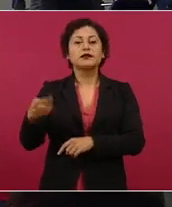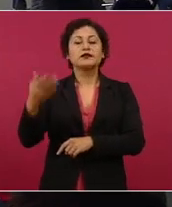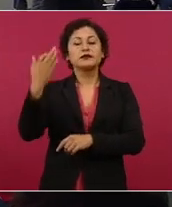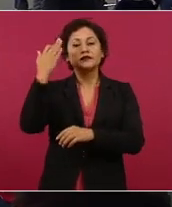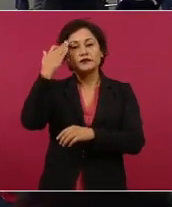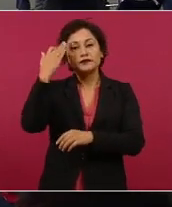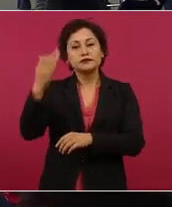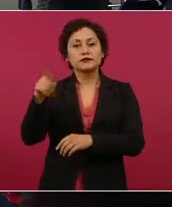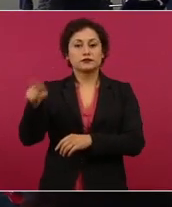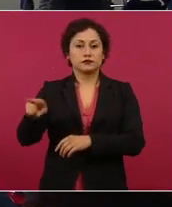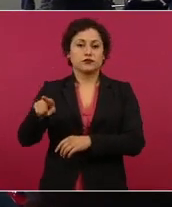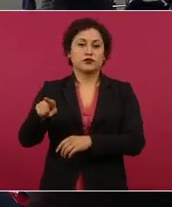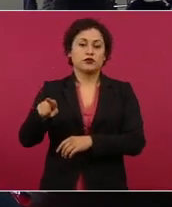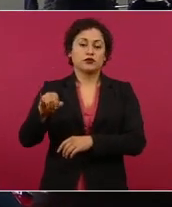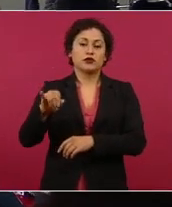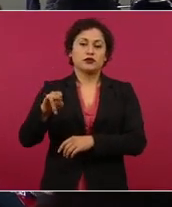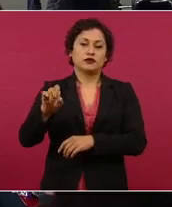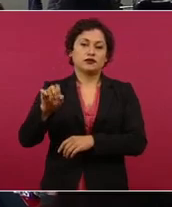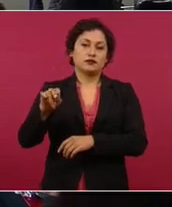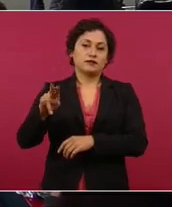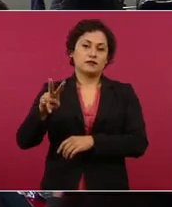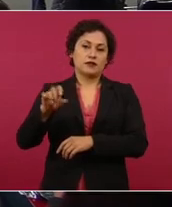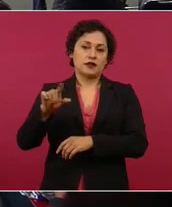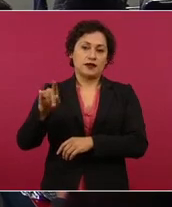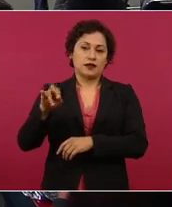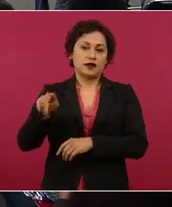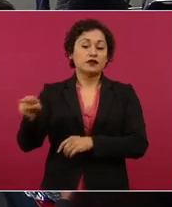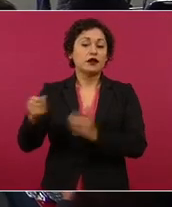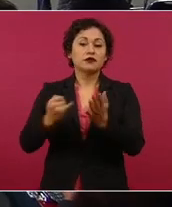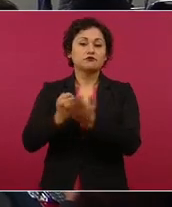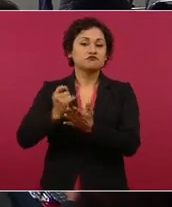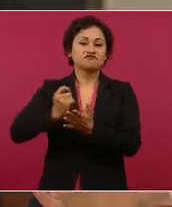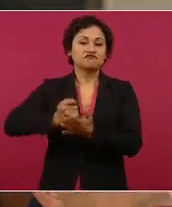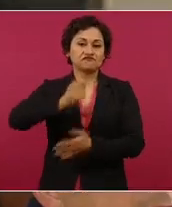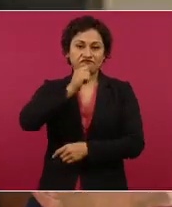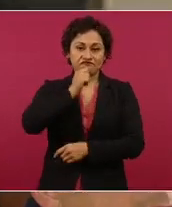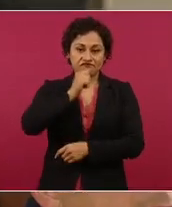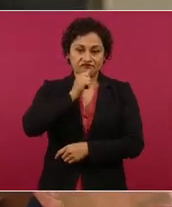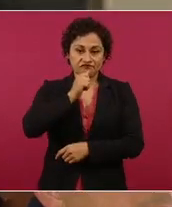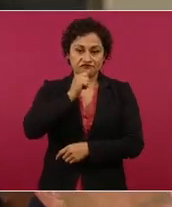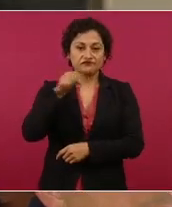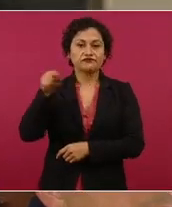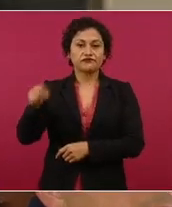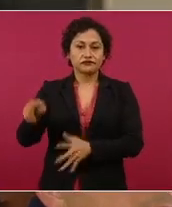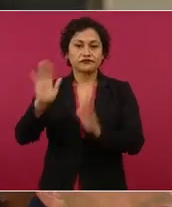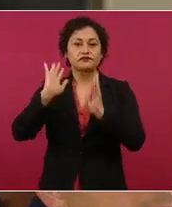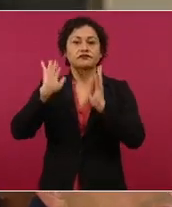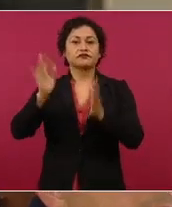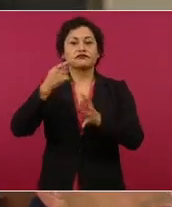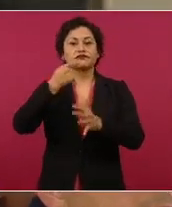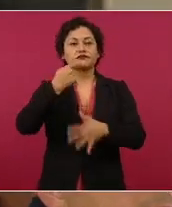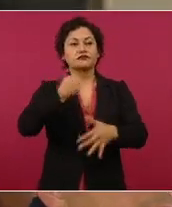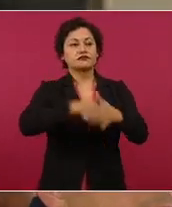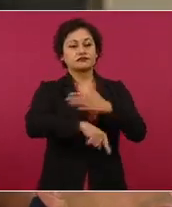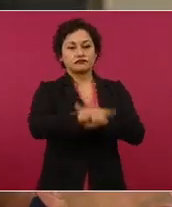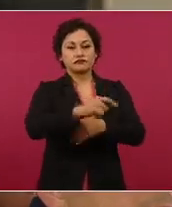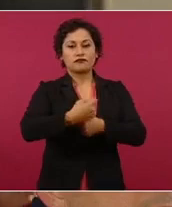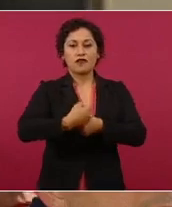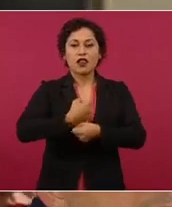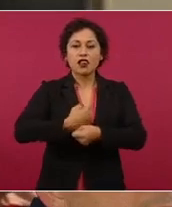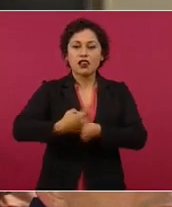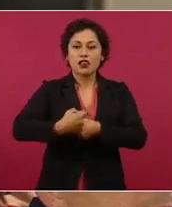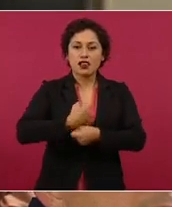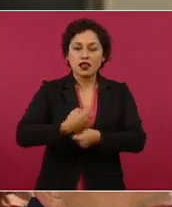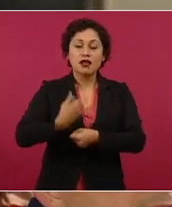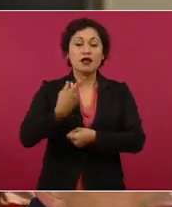presidente, que sigue sin sentencia y que ha denunciado la tortura, pero el juez